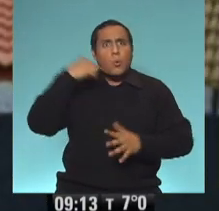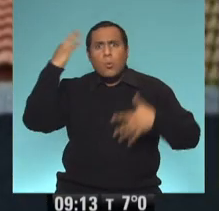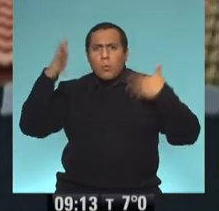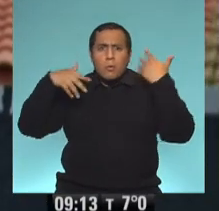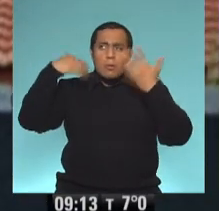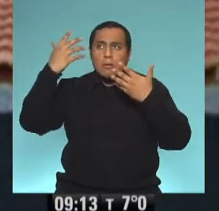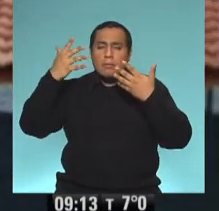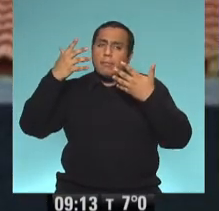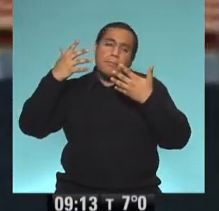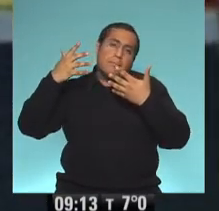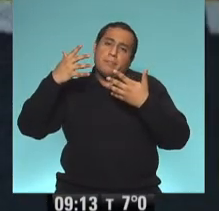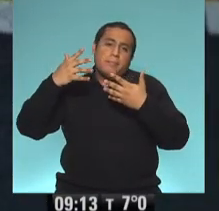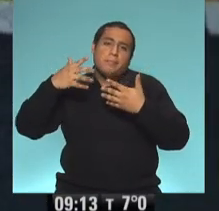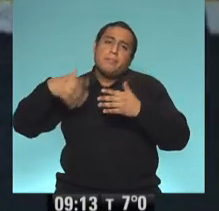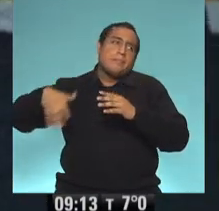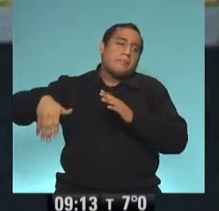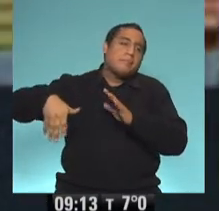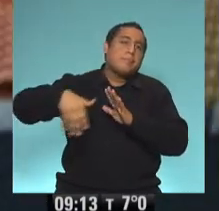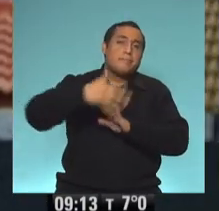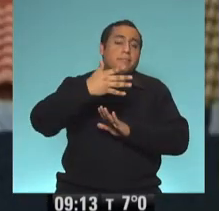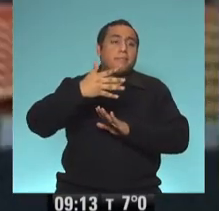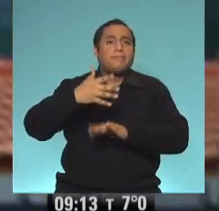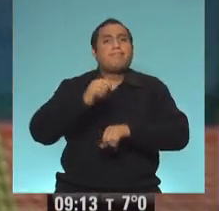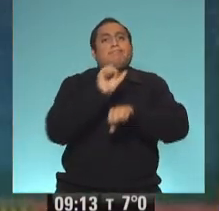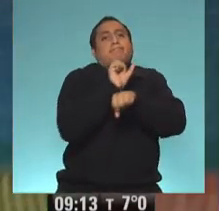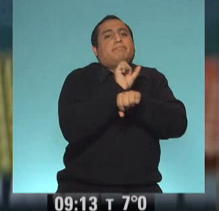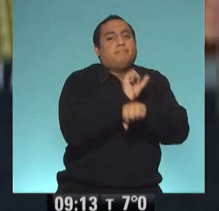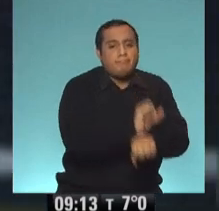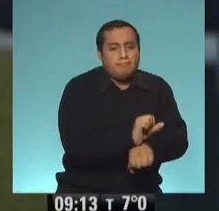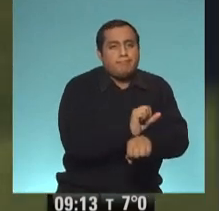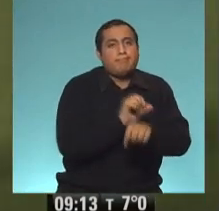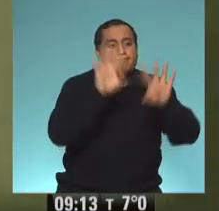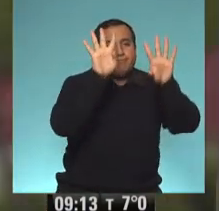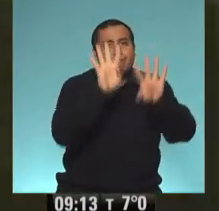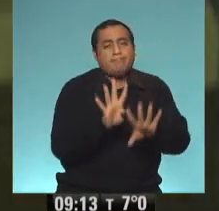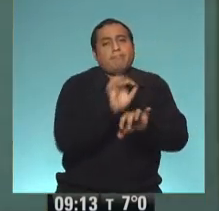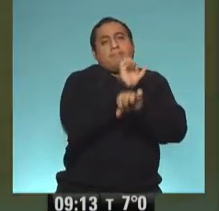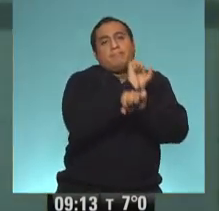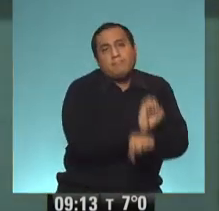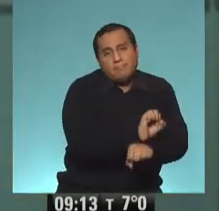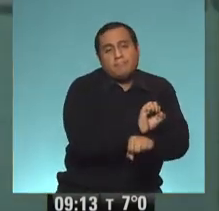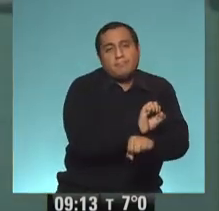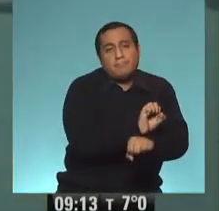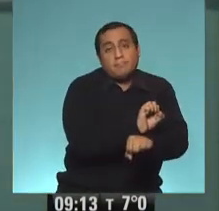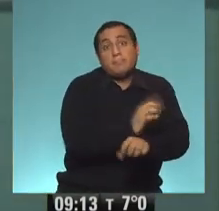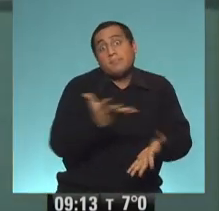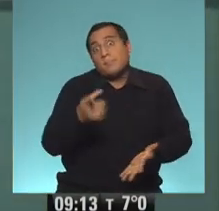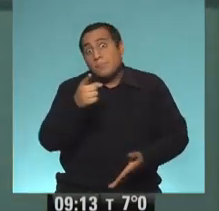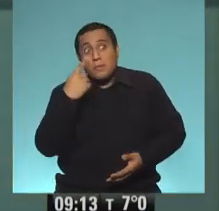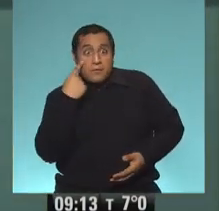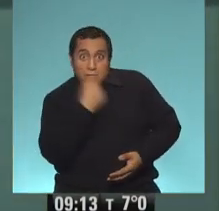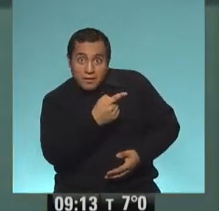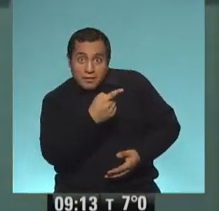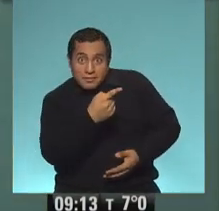que llevarse preso al calabozo, so, so, so. ¿Lo ves o no lo